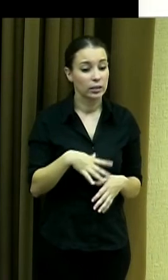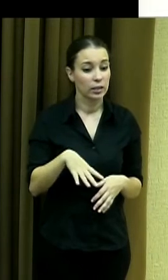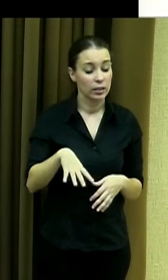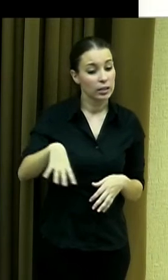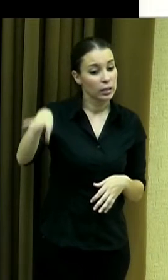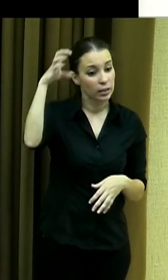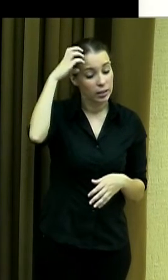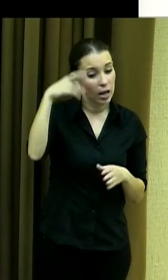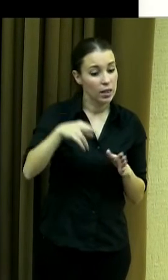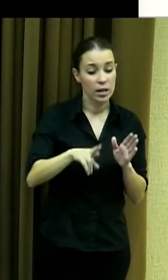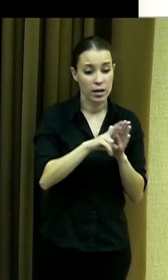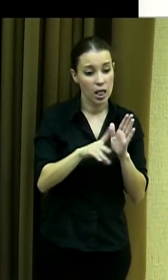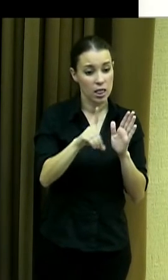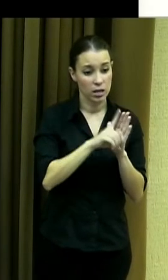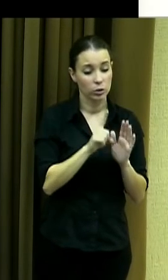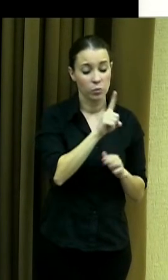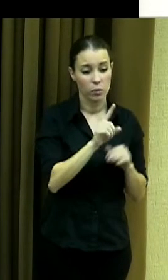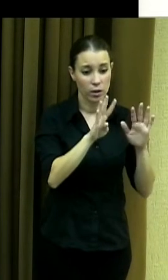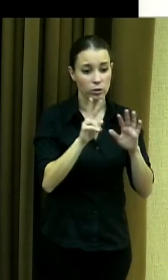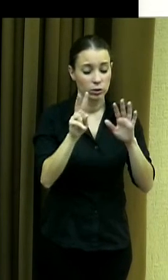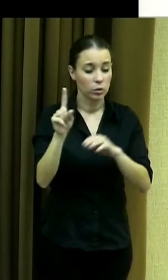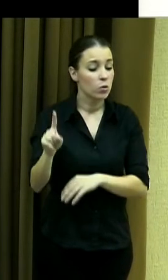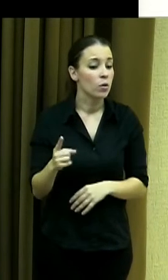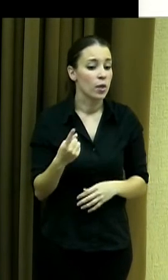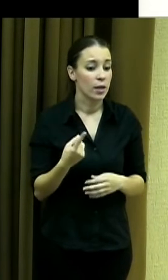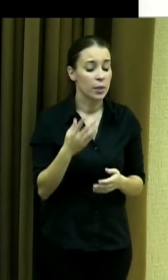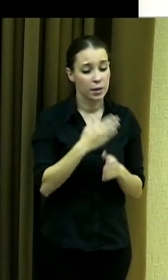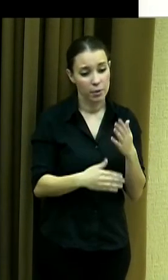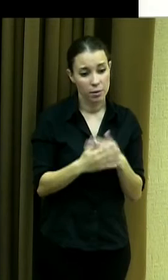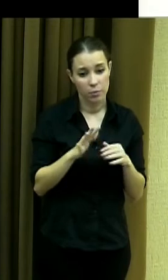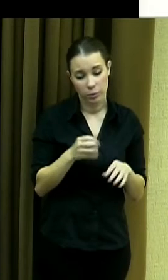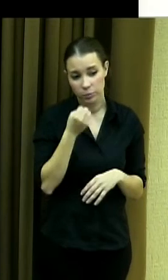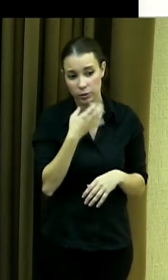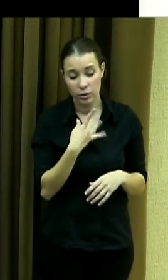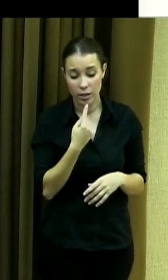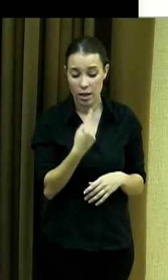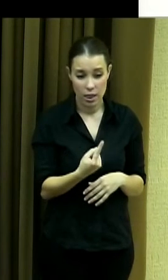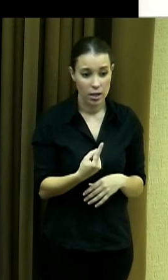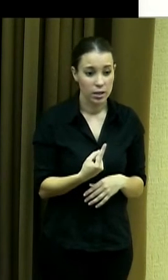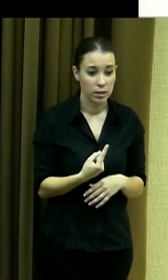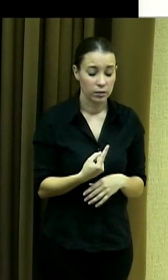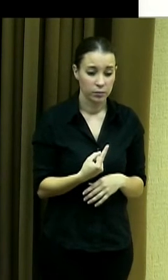el 1971, el de discapacidad, pero, anunciar solamente que se están